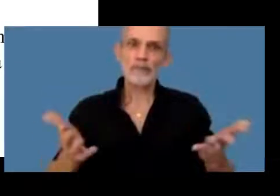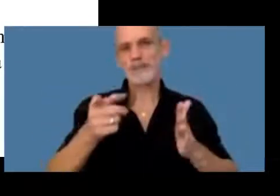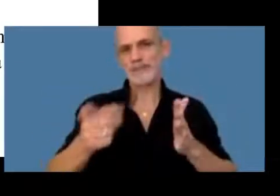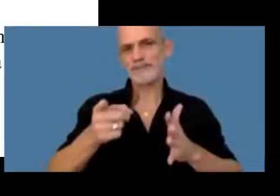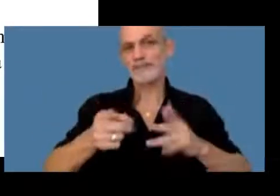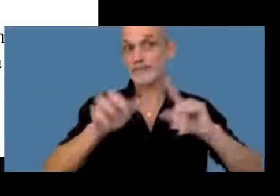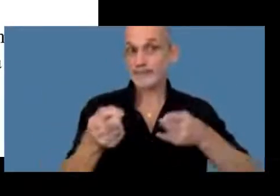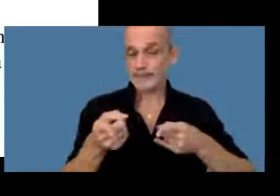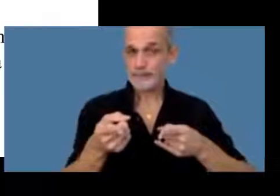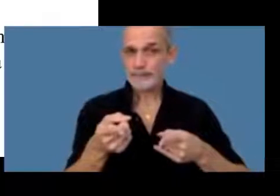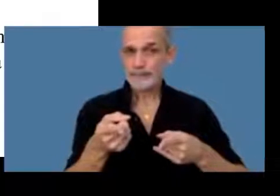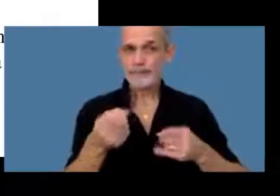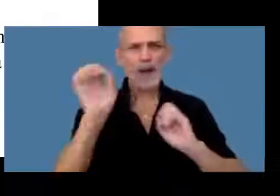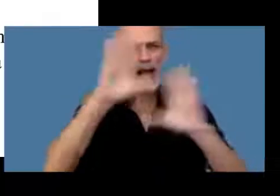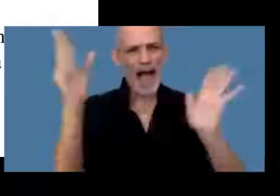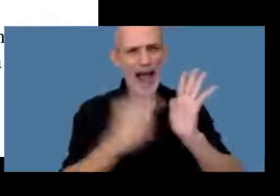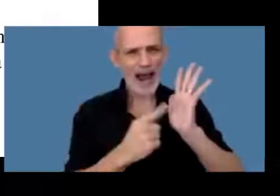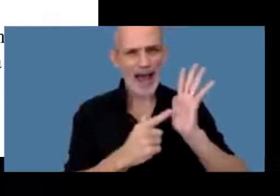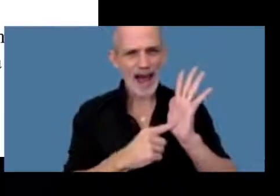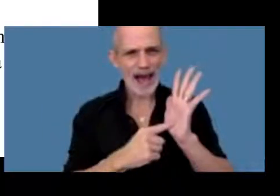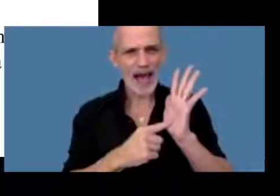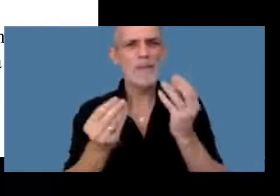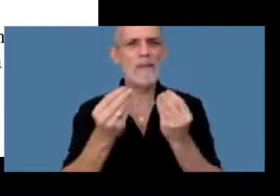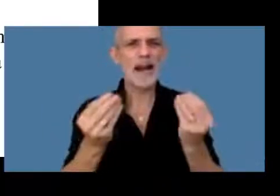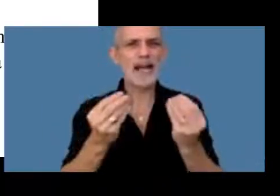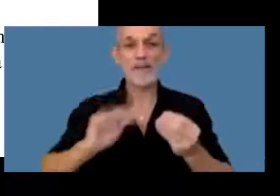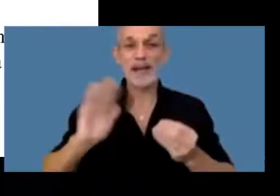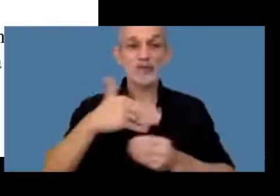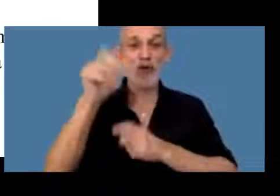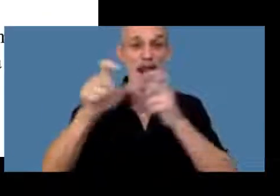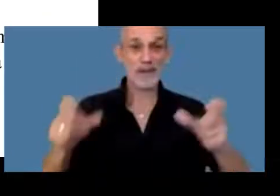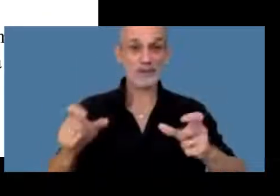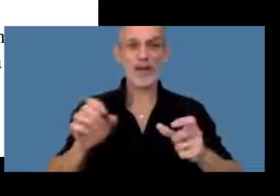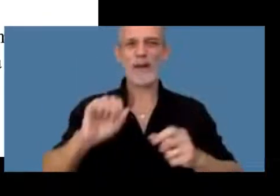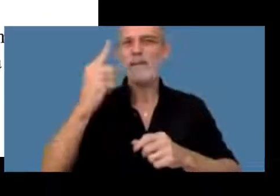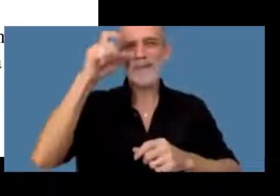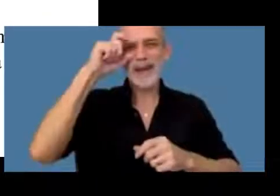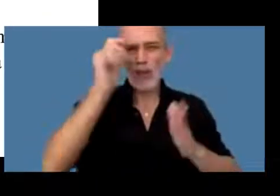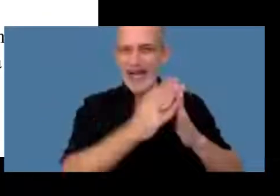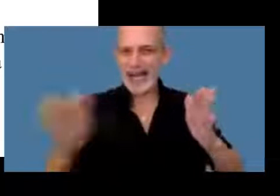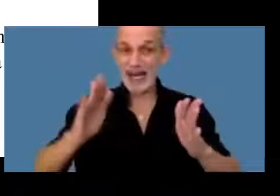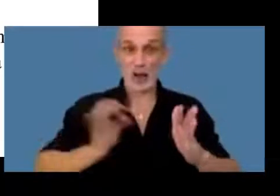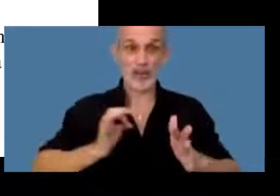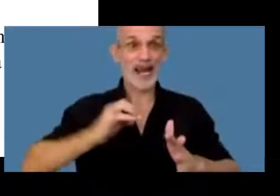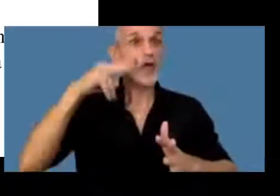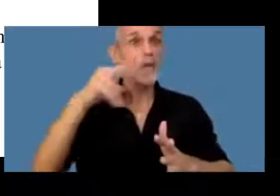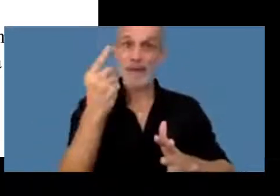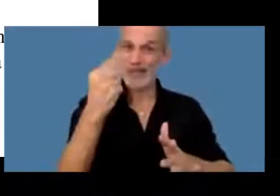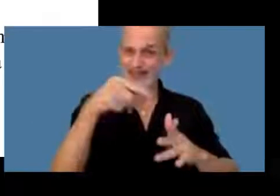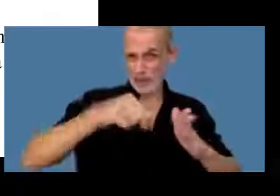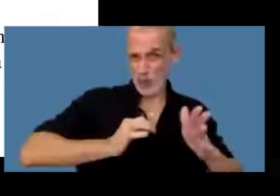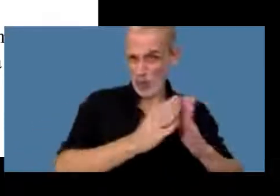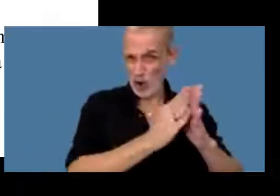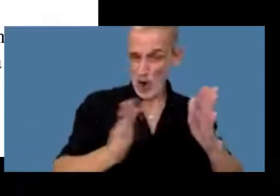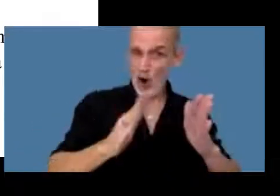también aclara, ¿sí?, que para todos aquellos que a partir del 1 de enero del año 2021